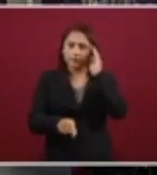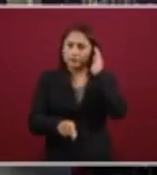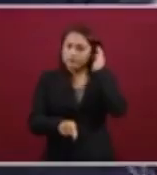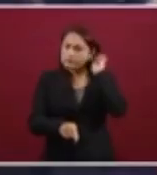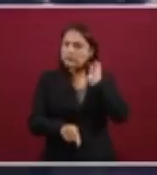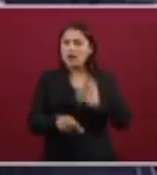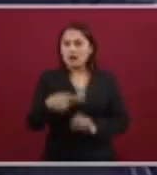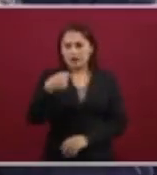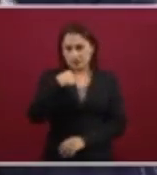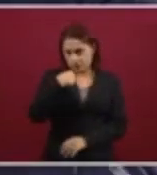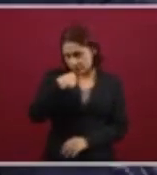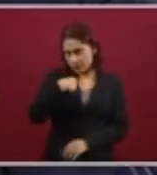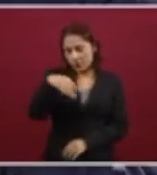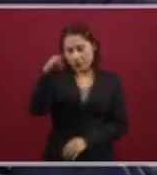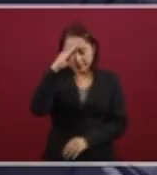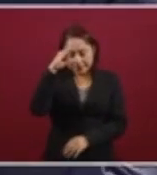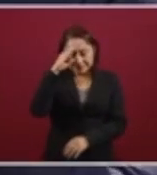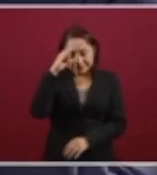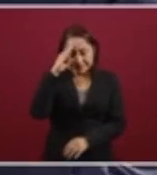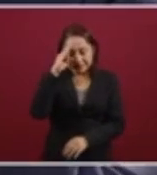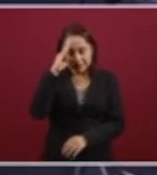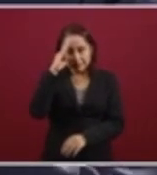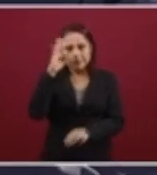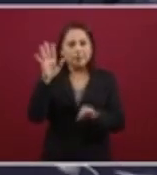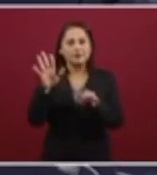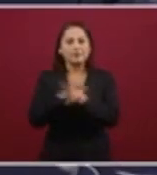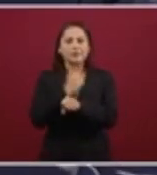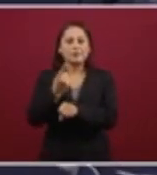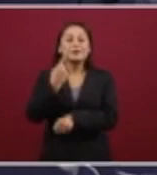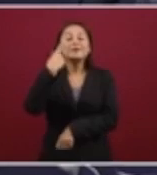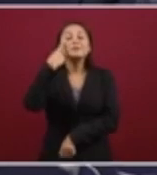viendo, es que abusaron.